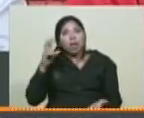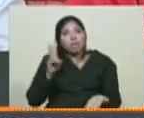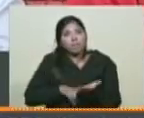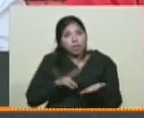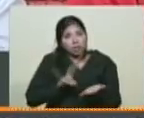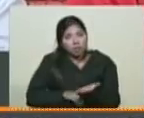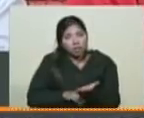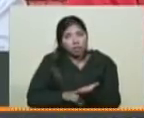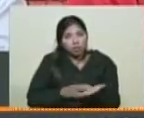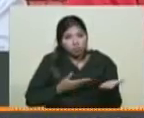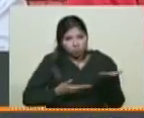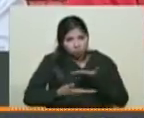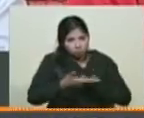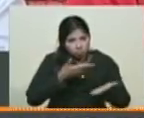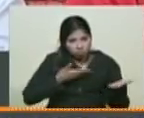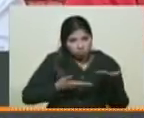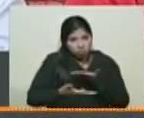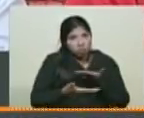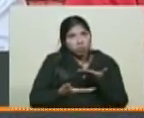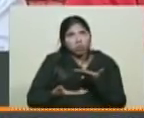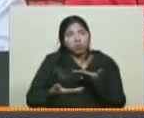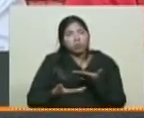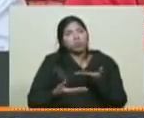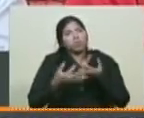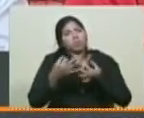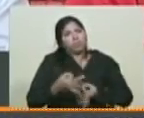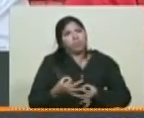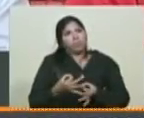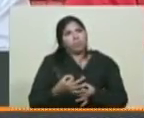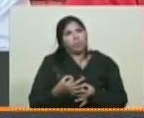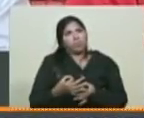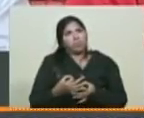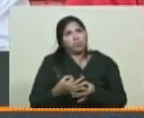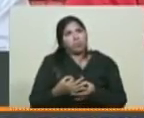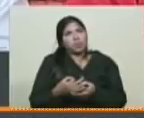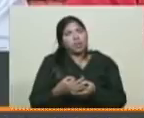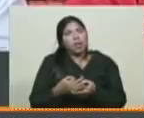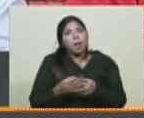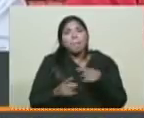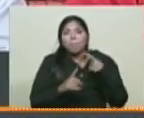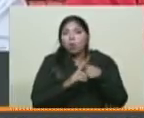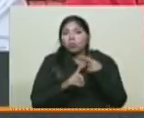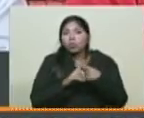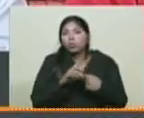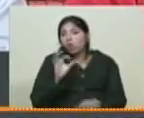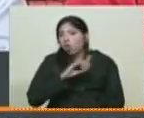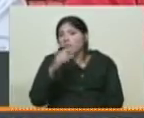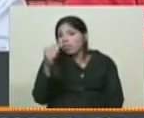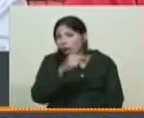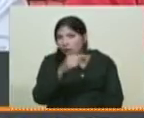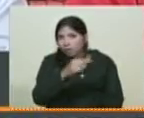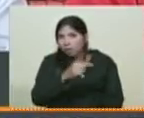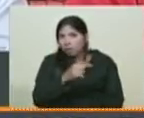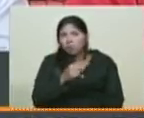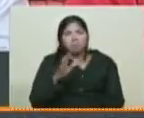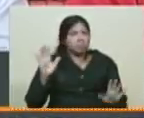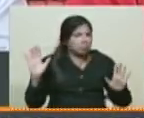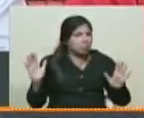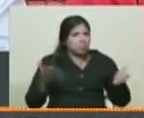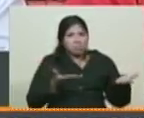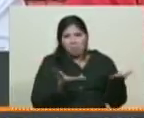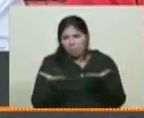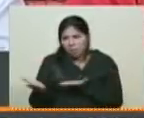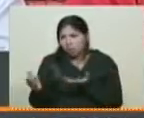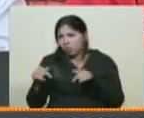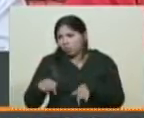reciprocidad y que haya en verdad una postura de sano interés en un intercambio y un acuerdo, bueno, bienvenido, y ahí está